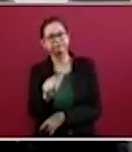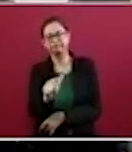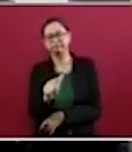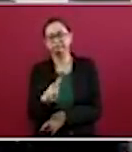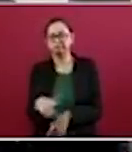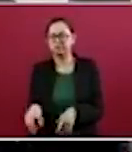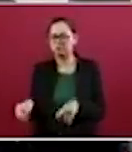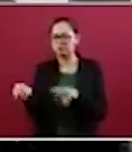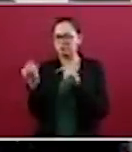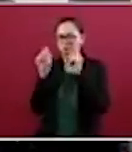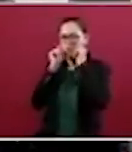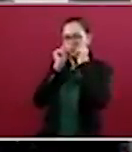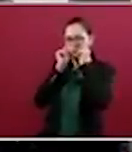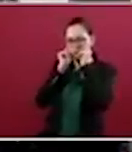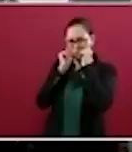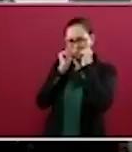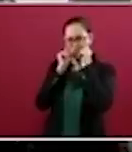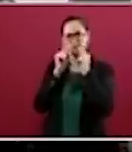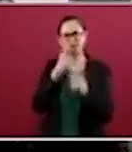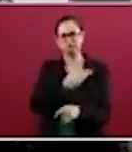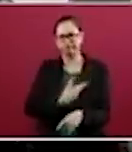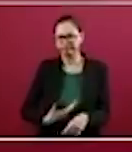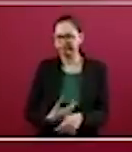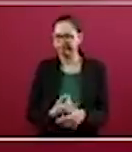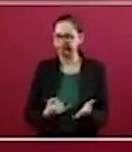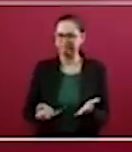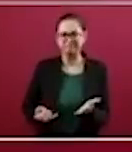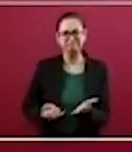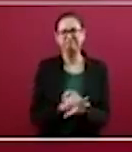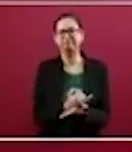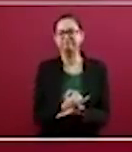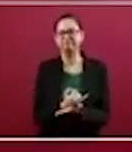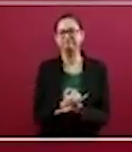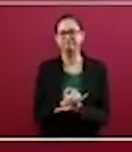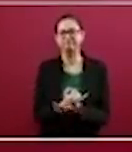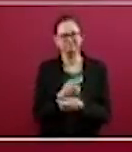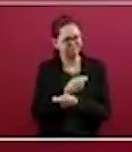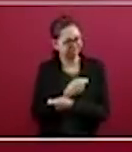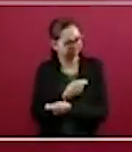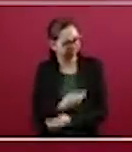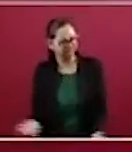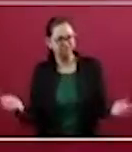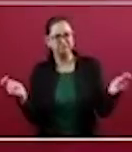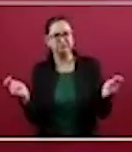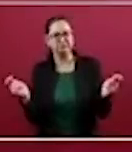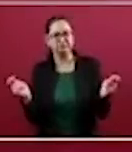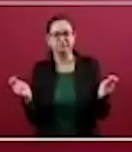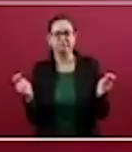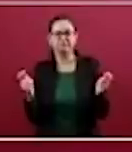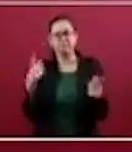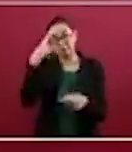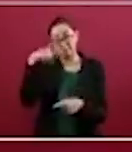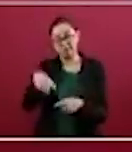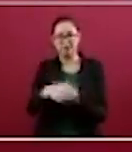Aún así, se llevó a cabo esta acción de gobierno para